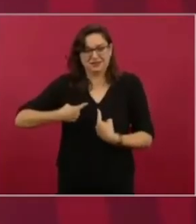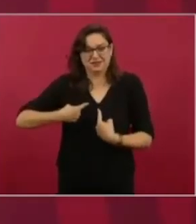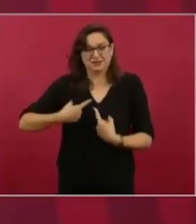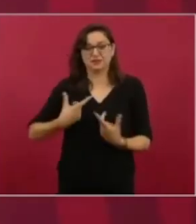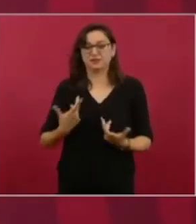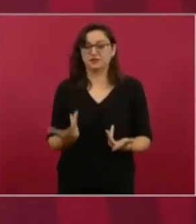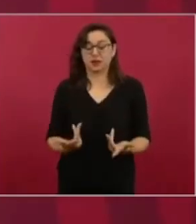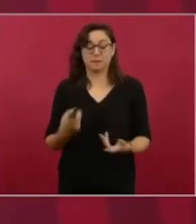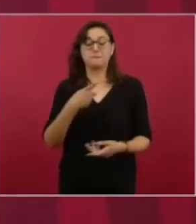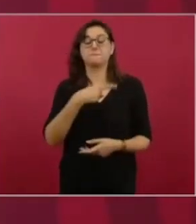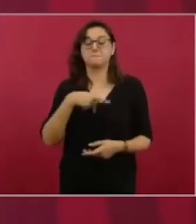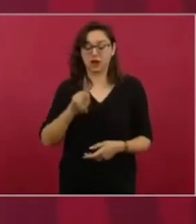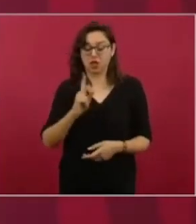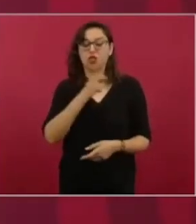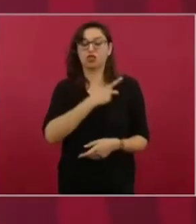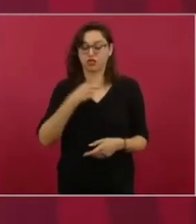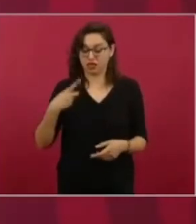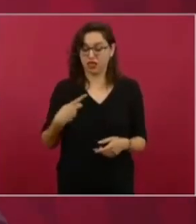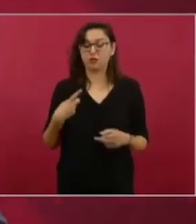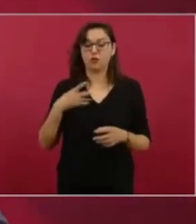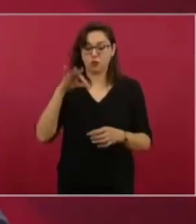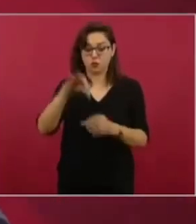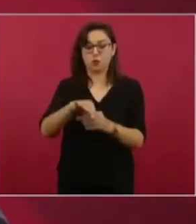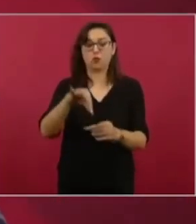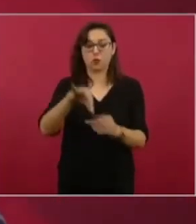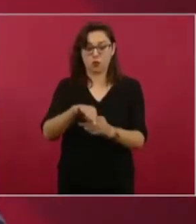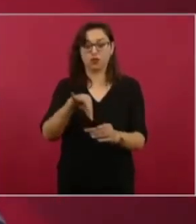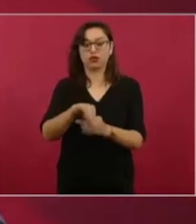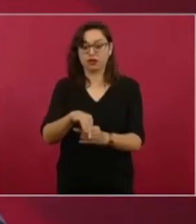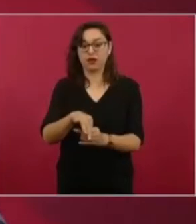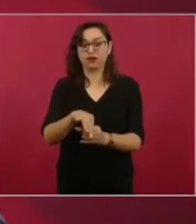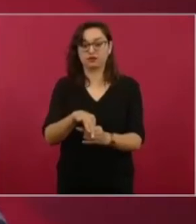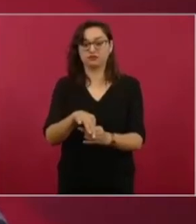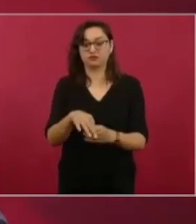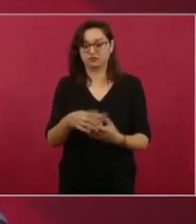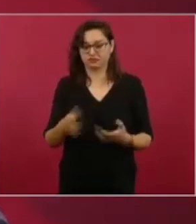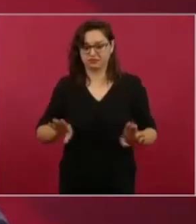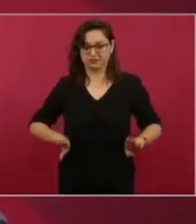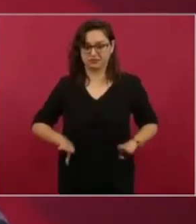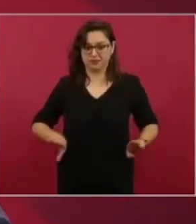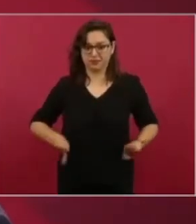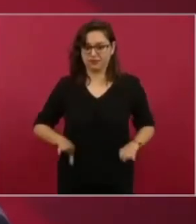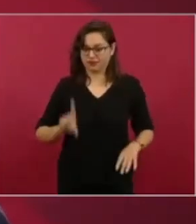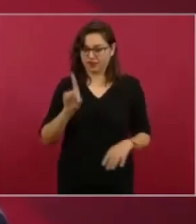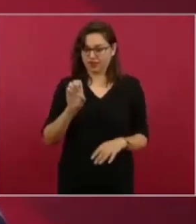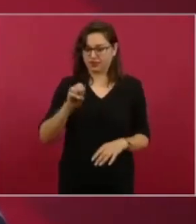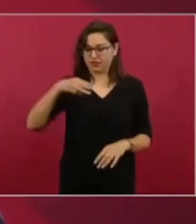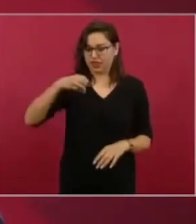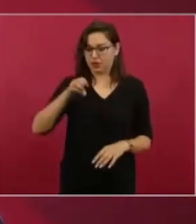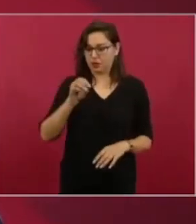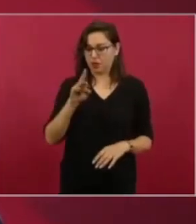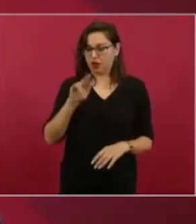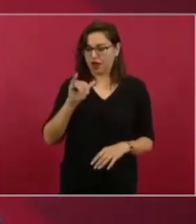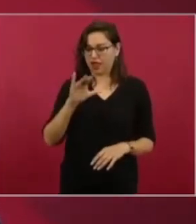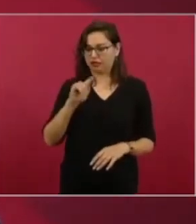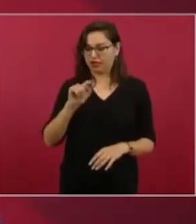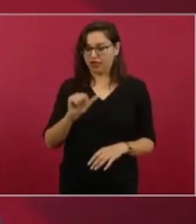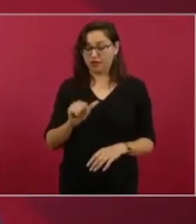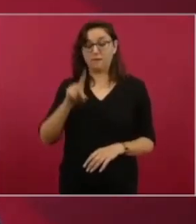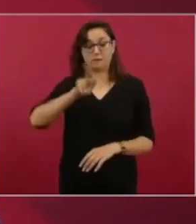un demócrata tiene que participar